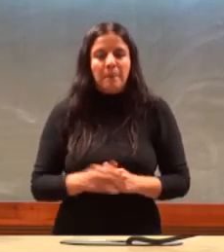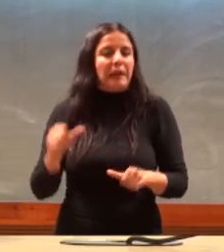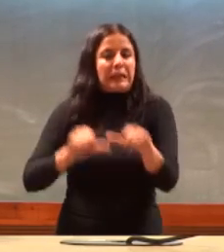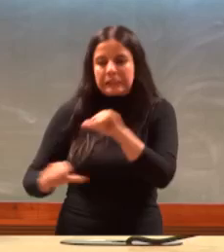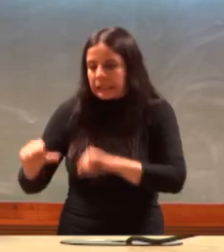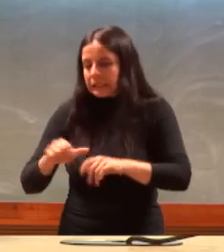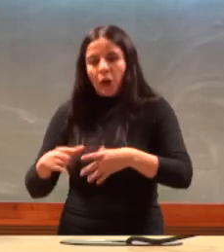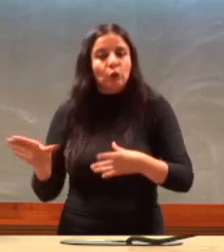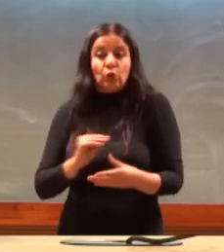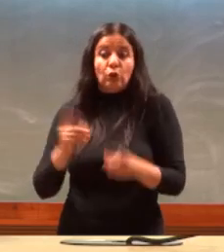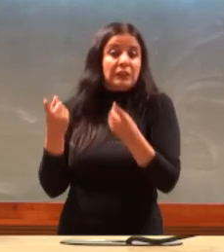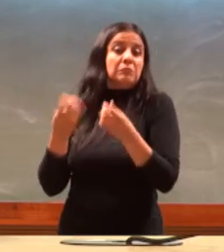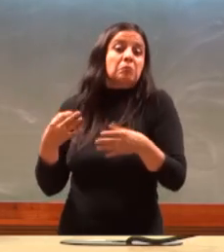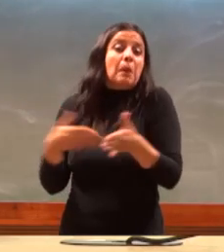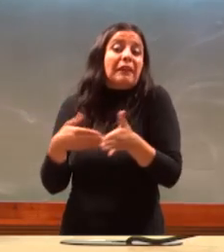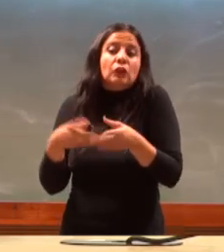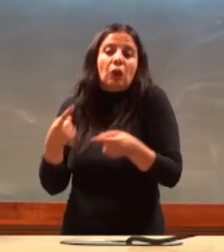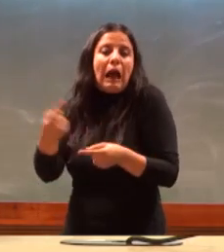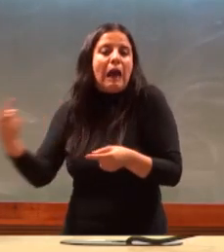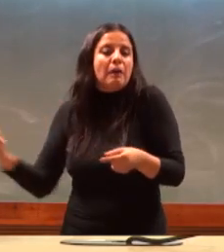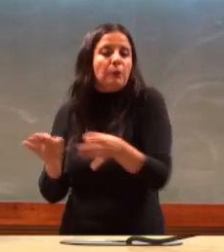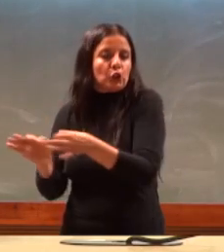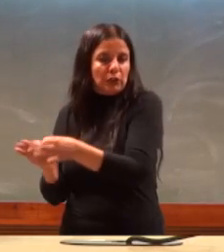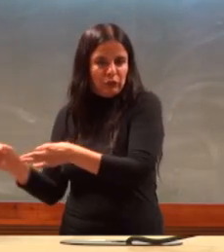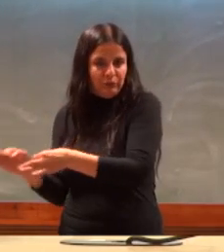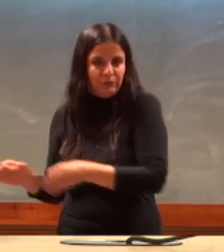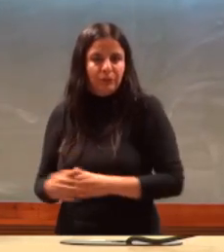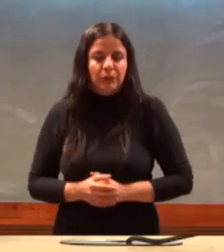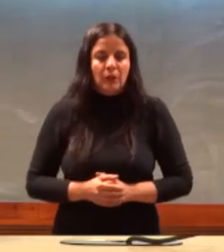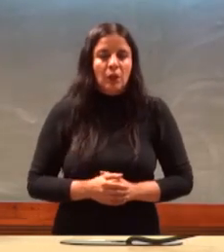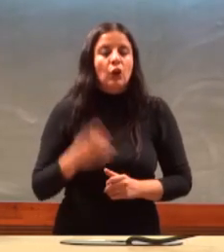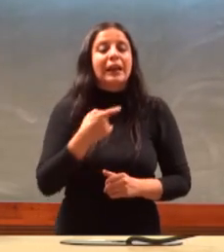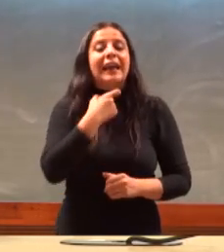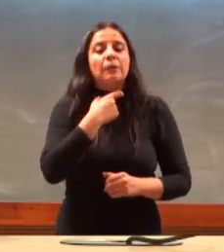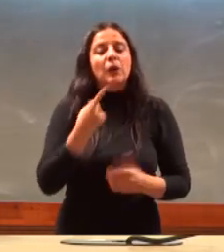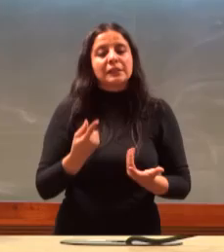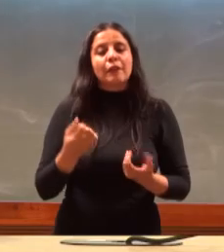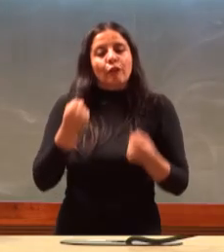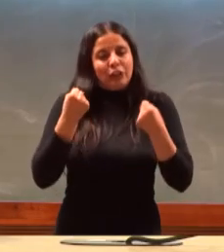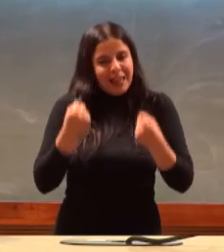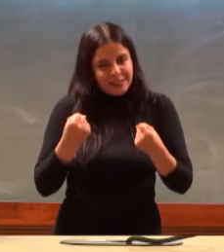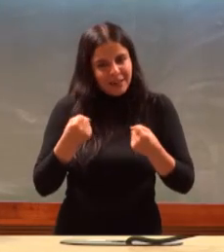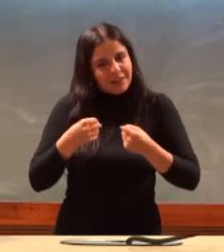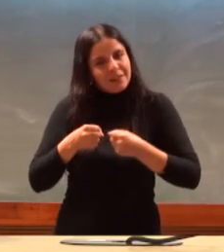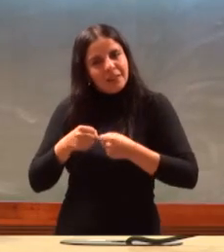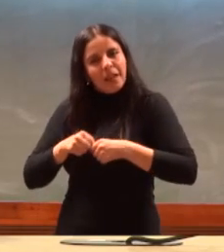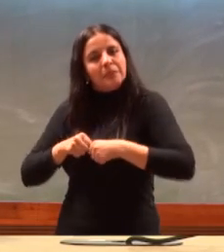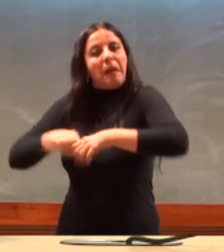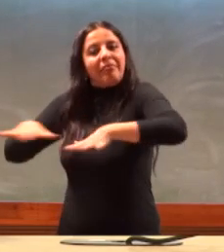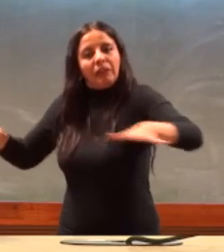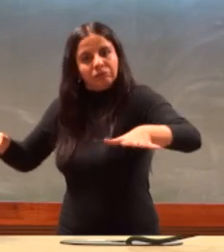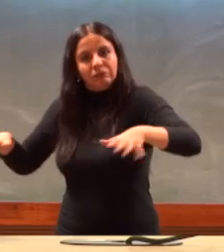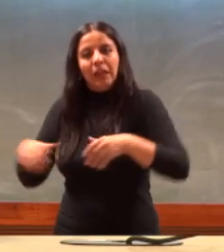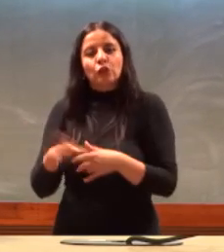demanden o hagan los proyectos en síntesis lo que queremos hacer es fortalecer y expandir la extensión profundizar esta mirada